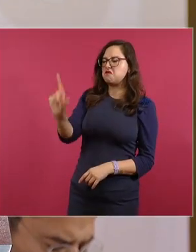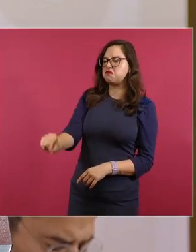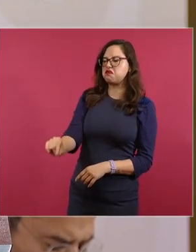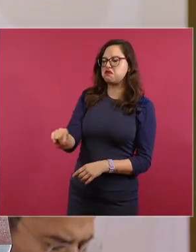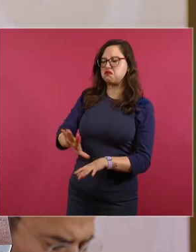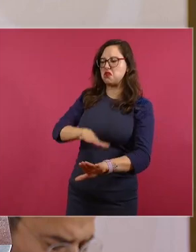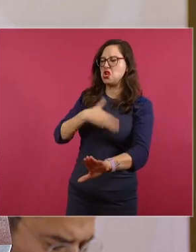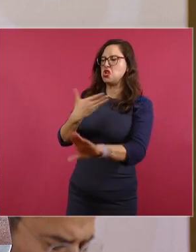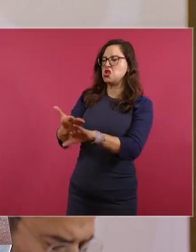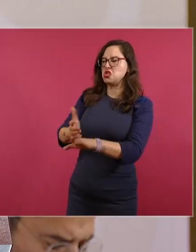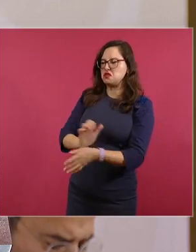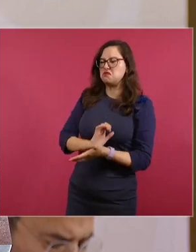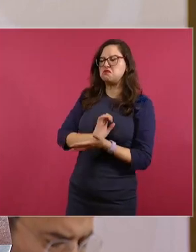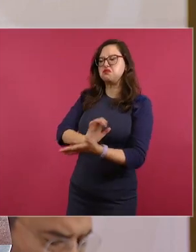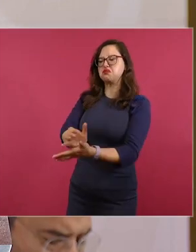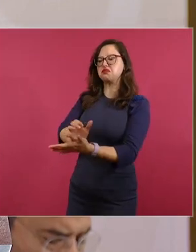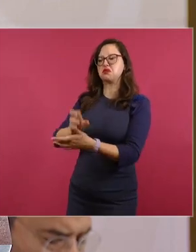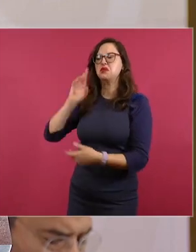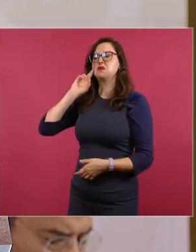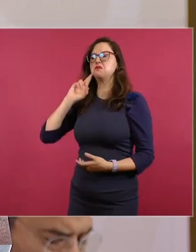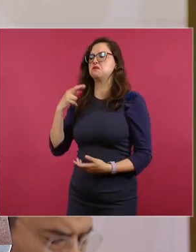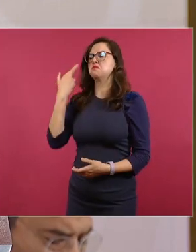racistas.